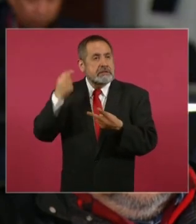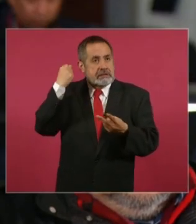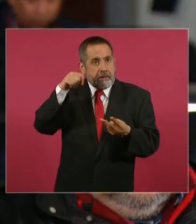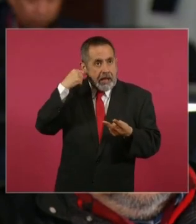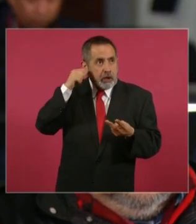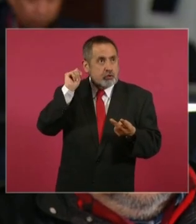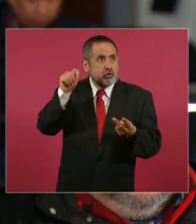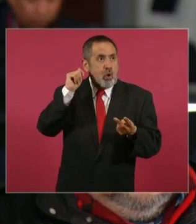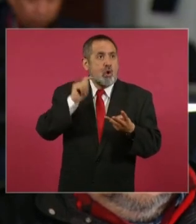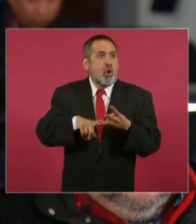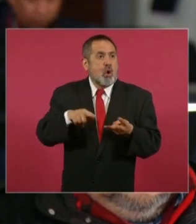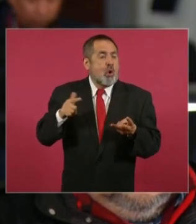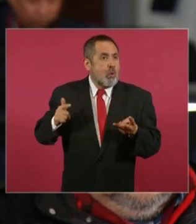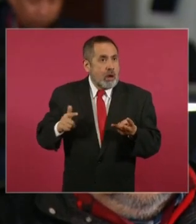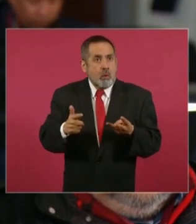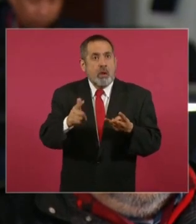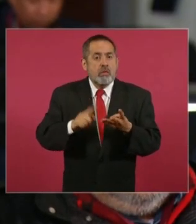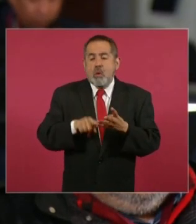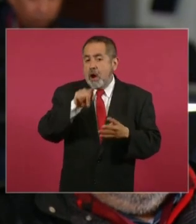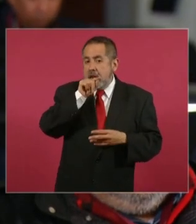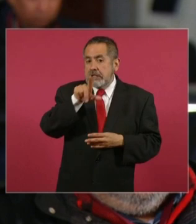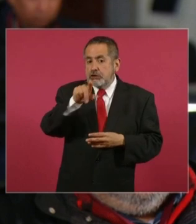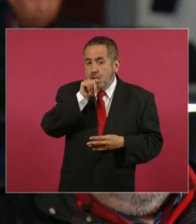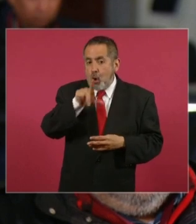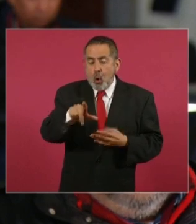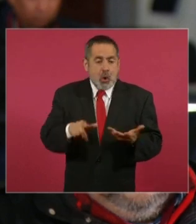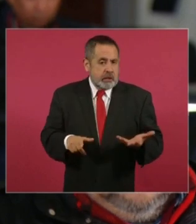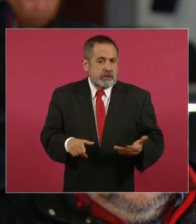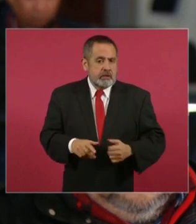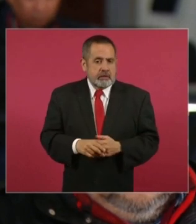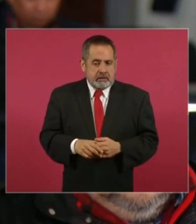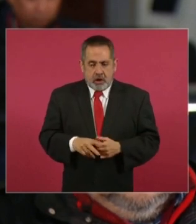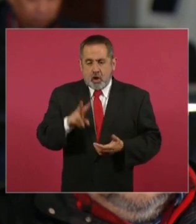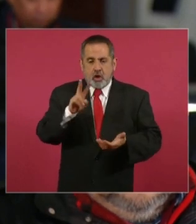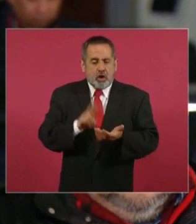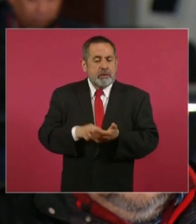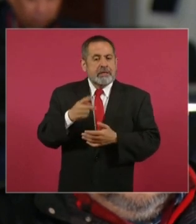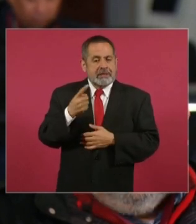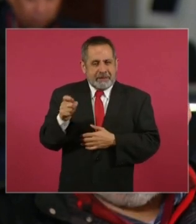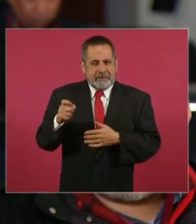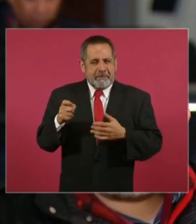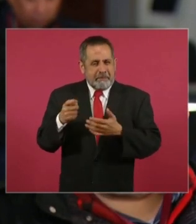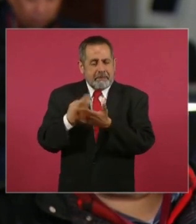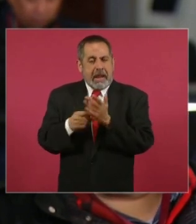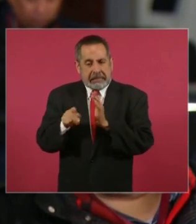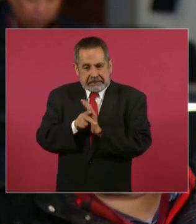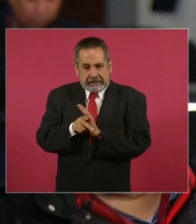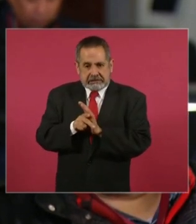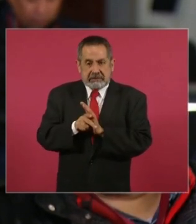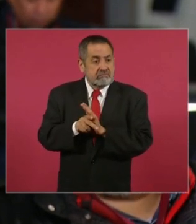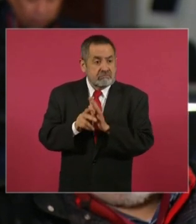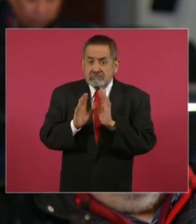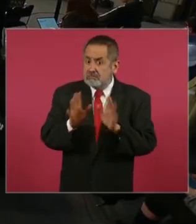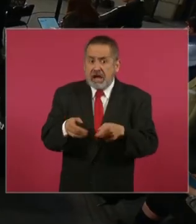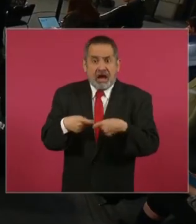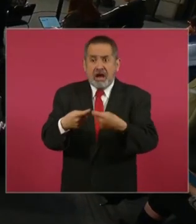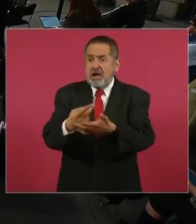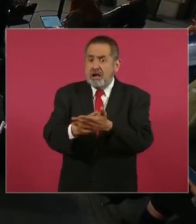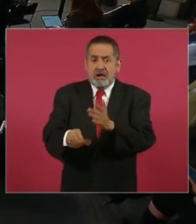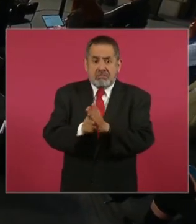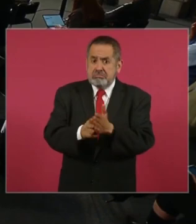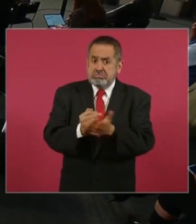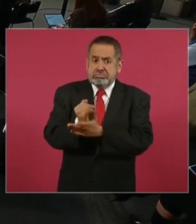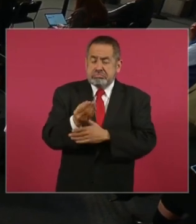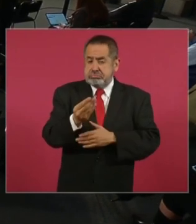de Guanajuato y de Jalisco. Estas 2.100 plazas ya fueron pues basificadas en el